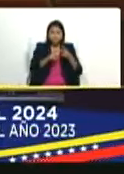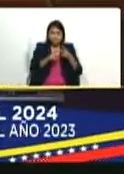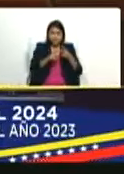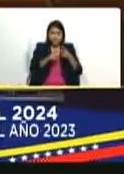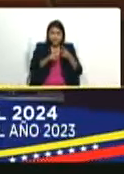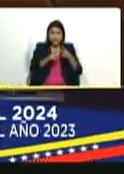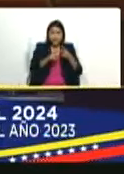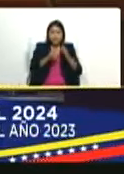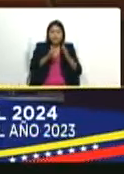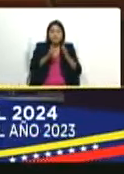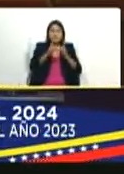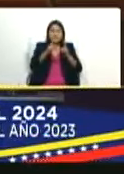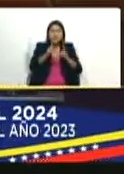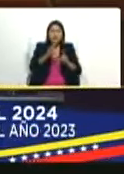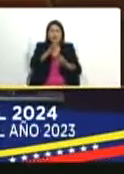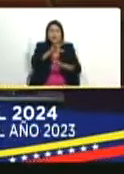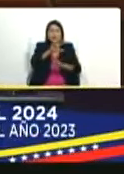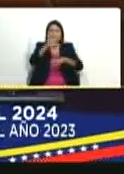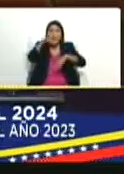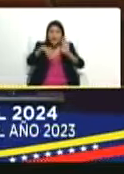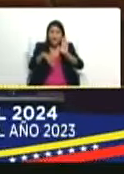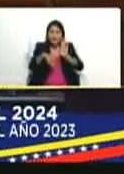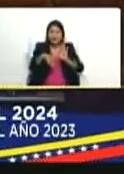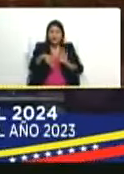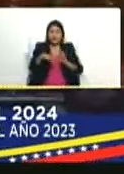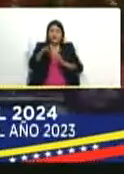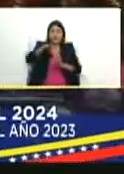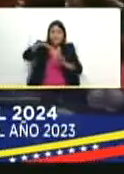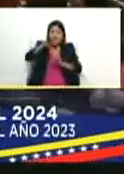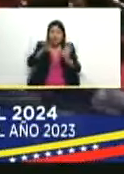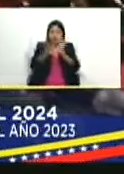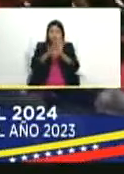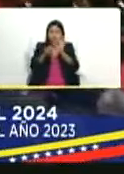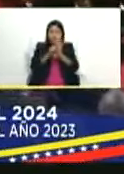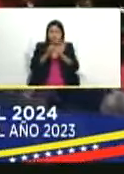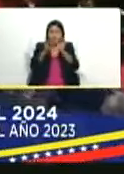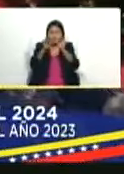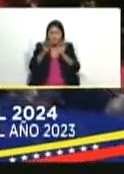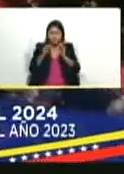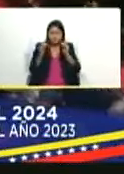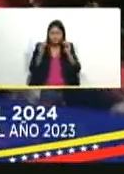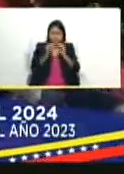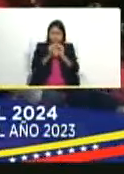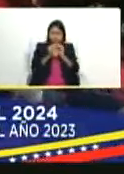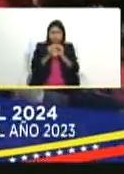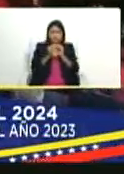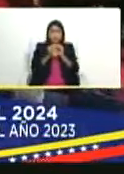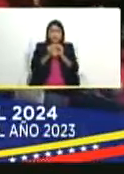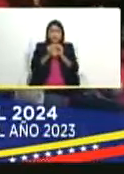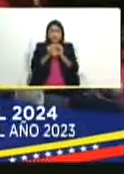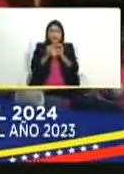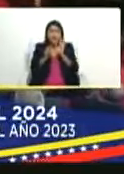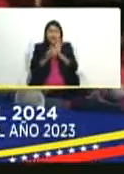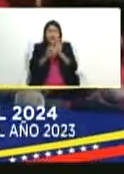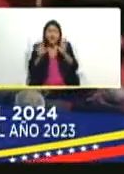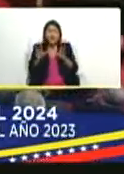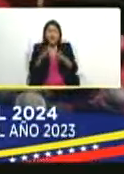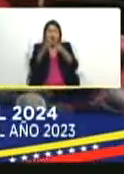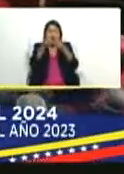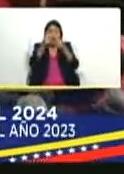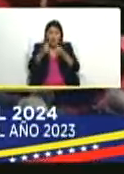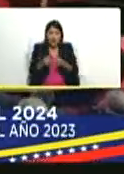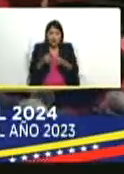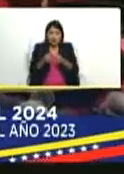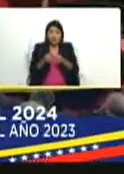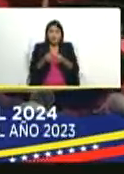Sentencia 315 de la Sala Constitucional, que declaró la constitucionalidad del carácter orgánico de la Ley Orgánica de Extinción y